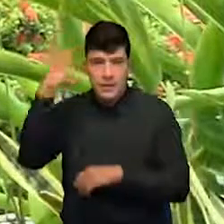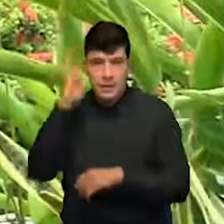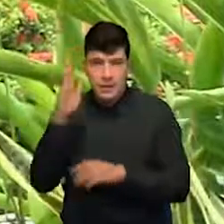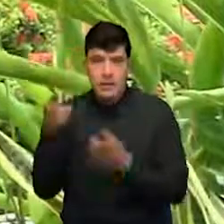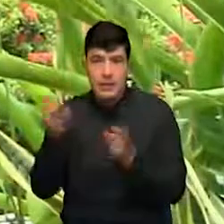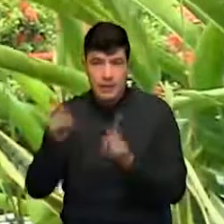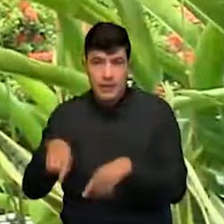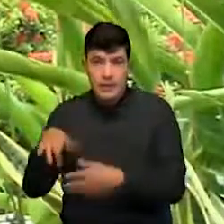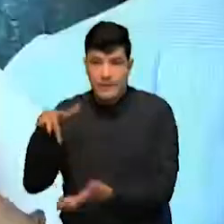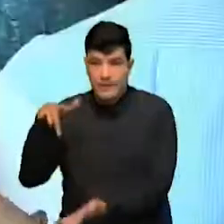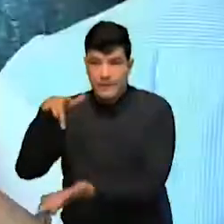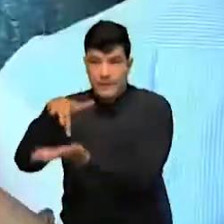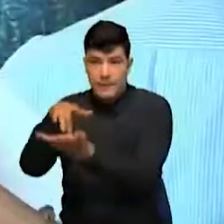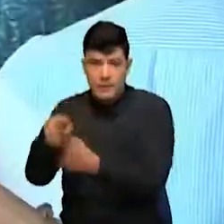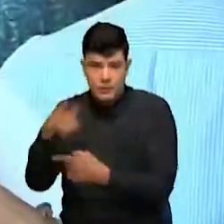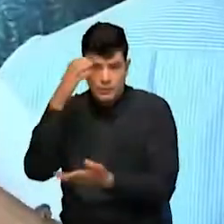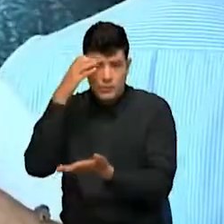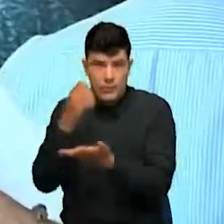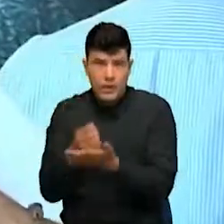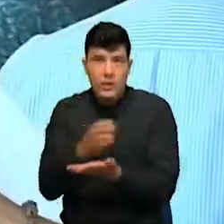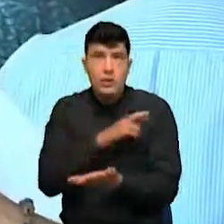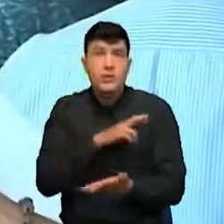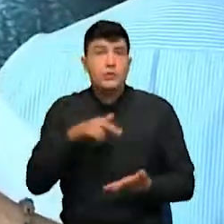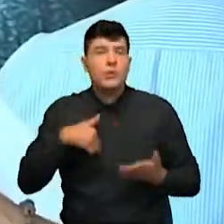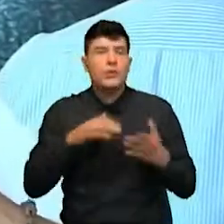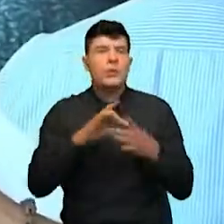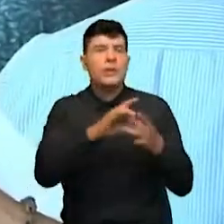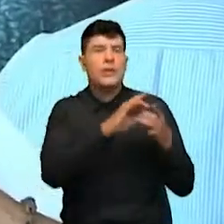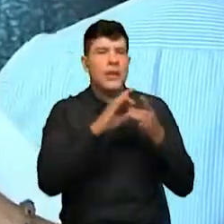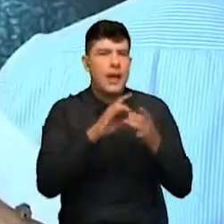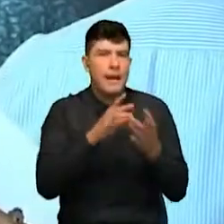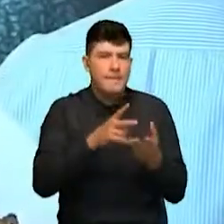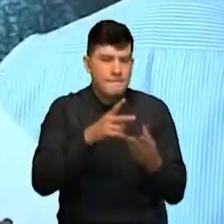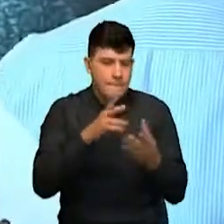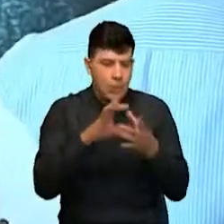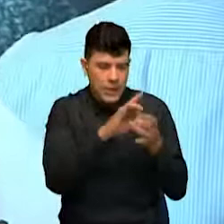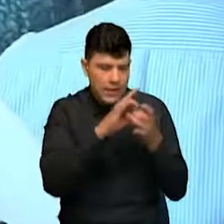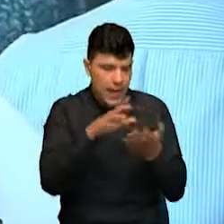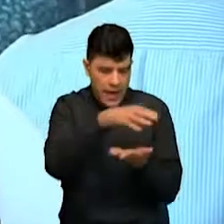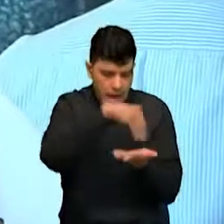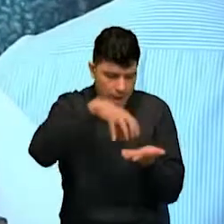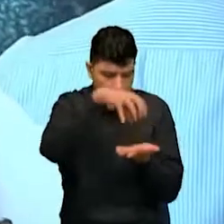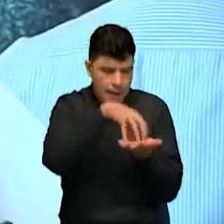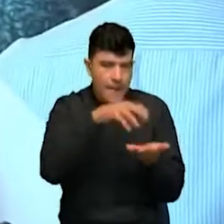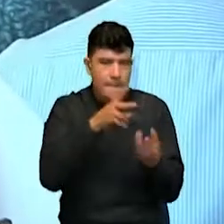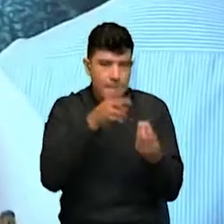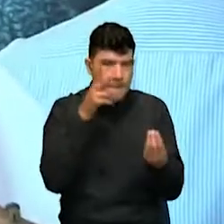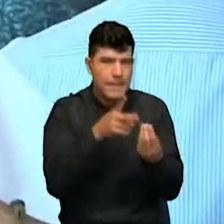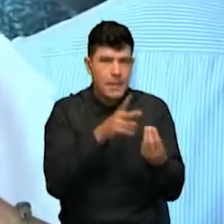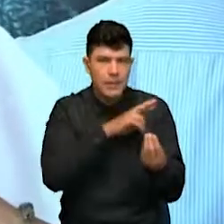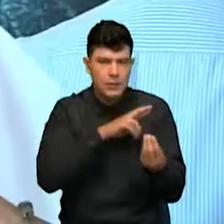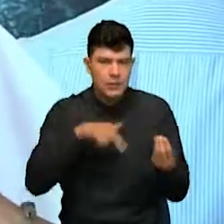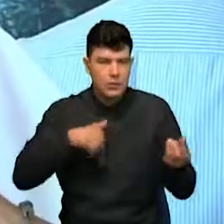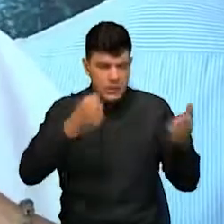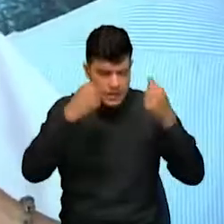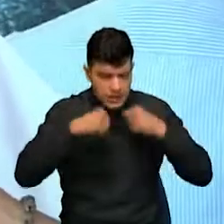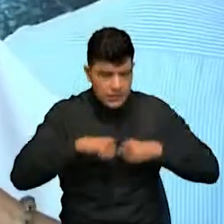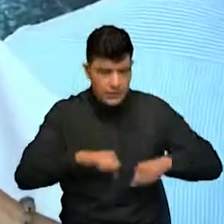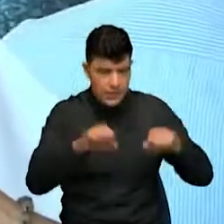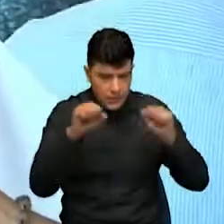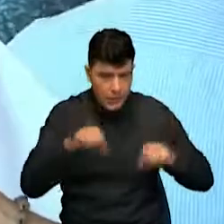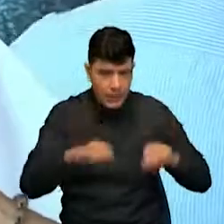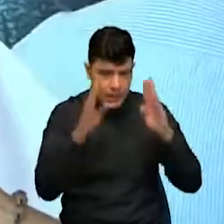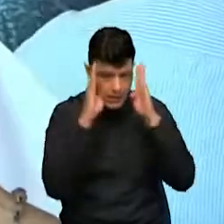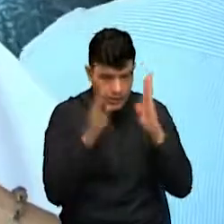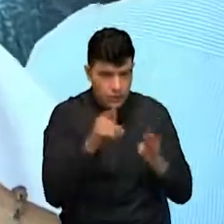declaraciones. Nosotros, comunidad para las víctimas, hemos hecho un gran esfuerzo para atender a estas personas,